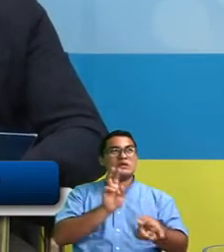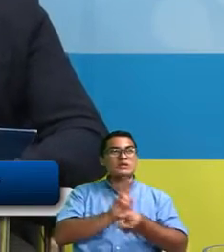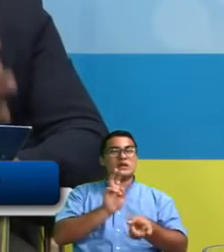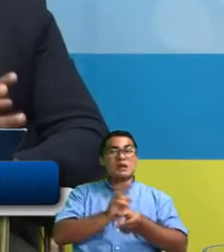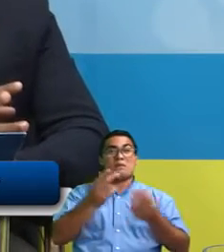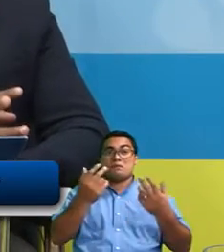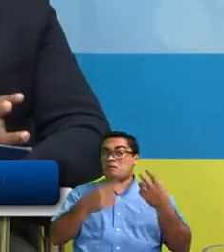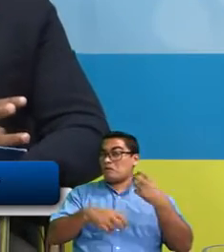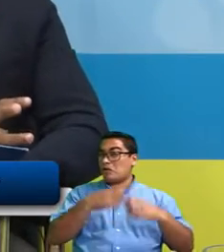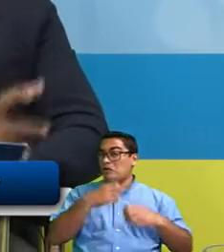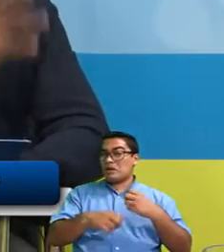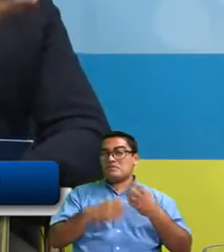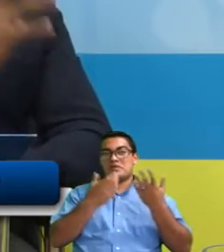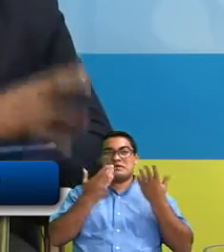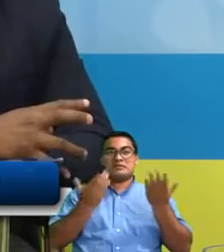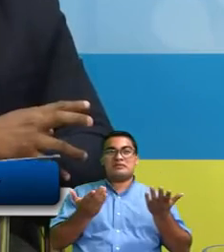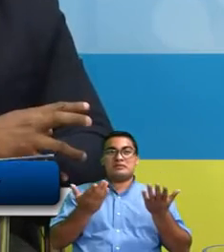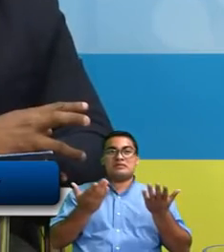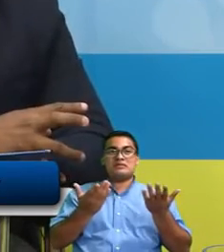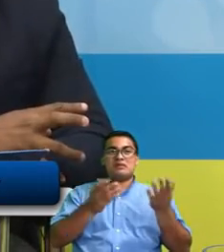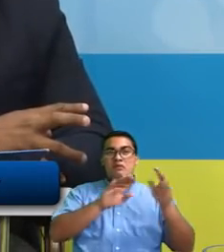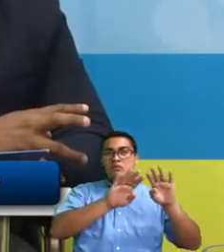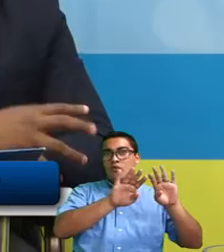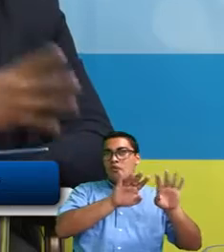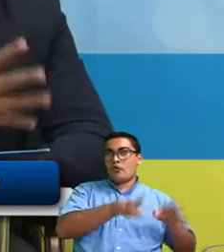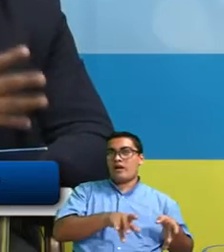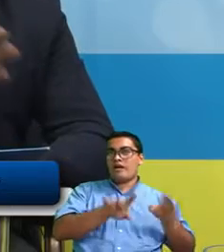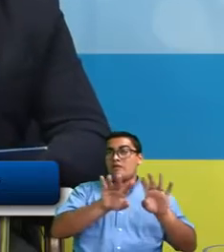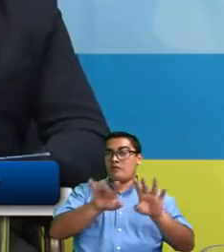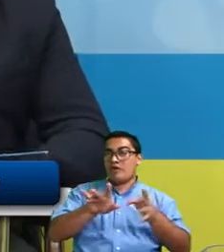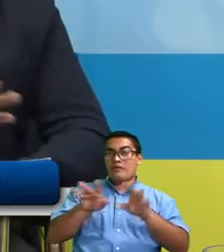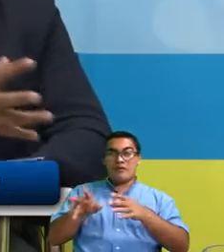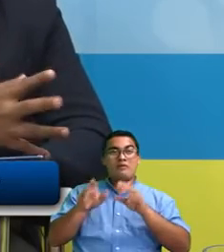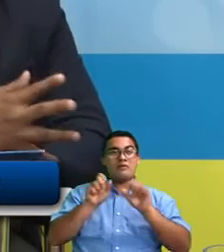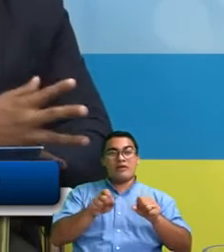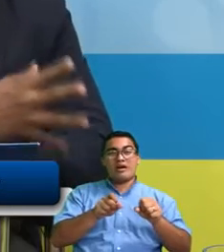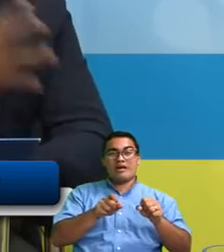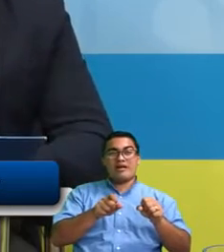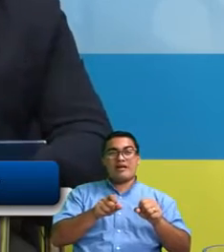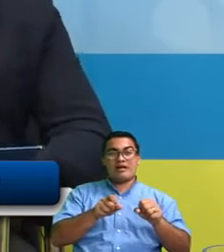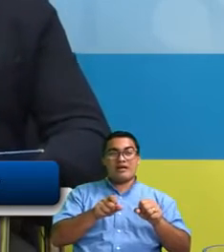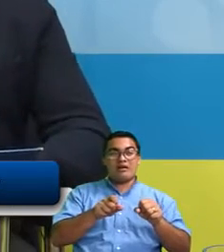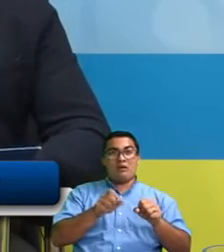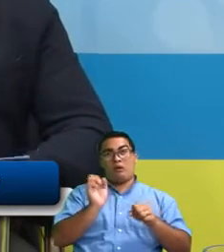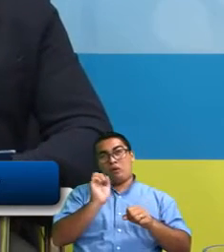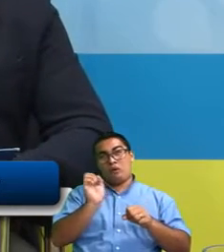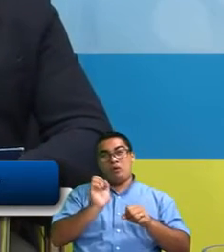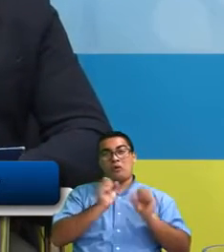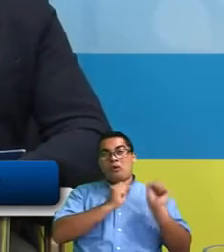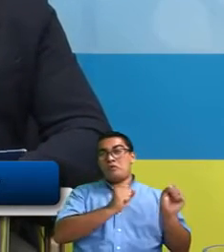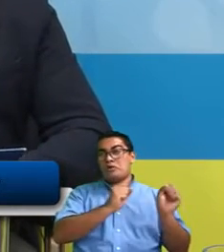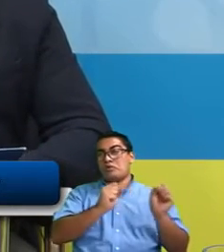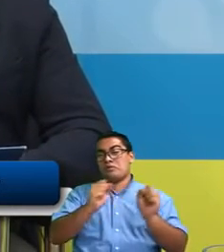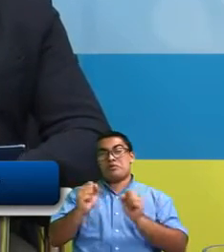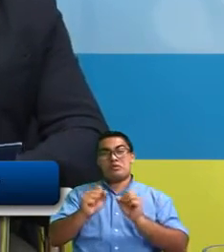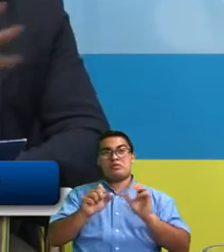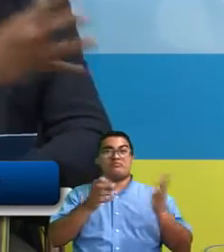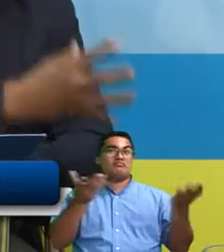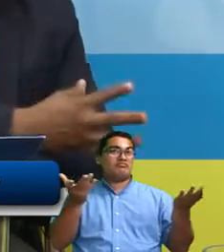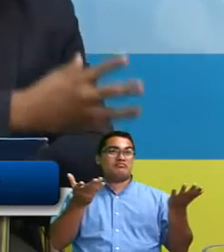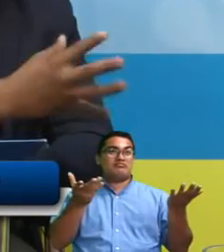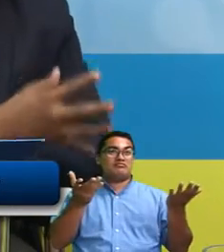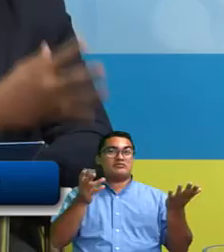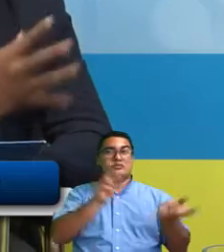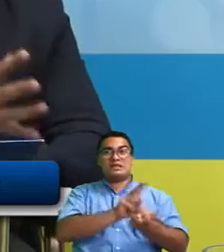referimos precisamente a la mujer que pueda tener varias parejas, o el hombre que pueda tener varias parejas